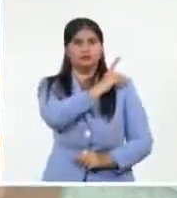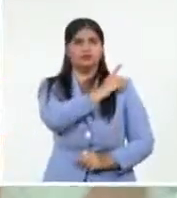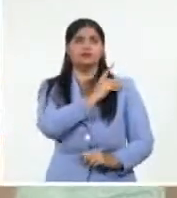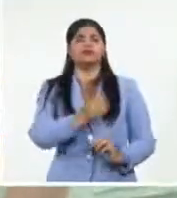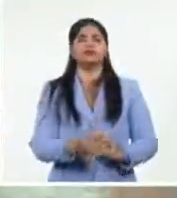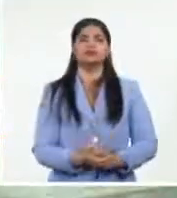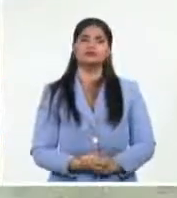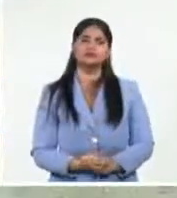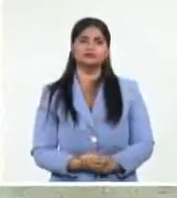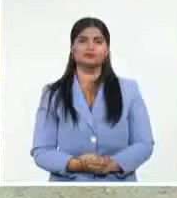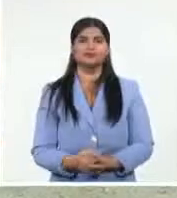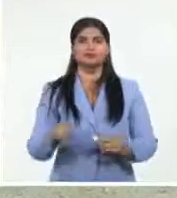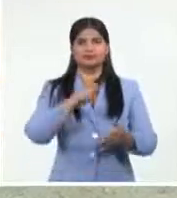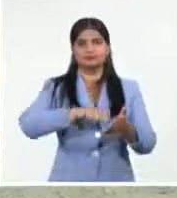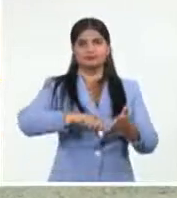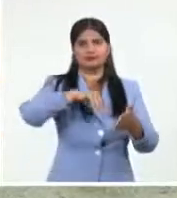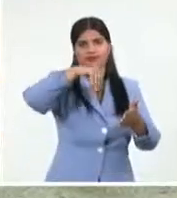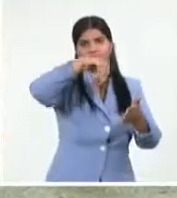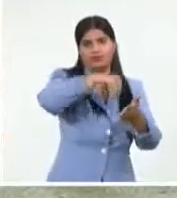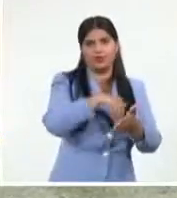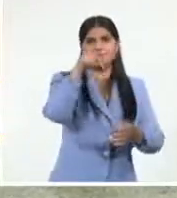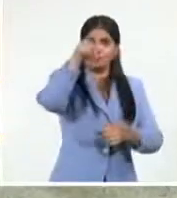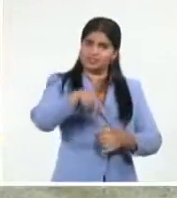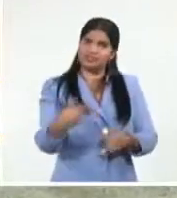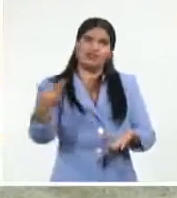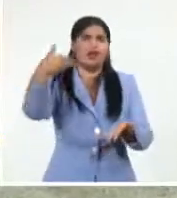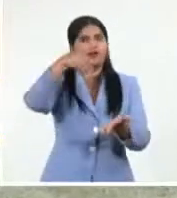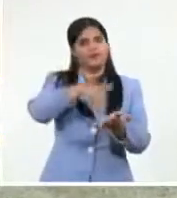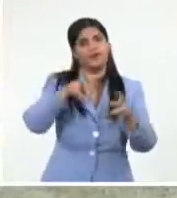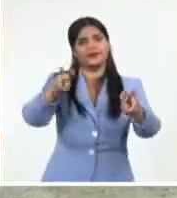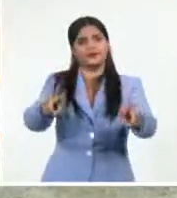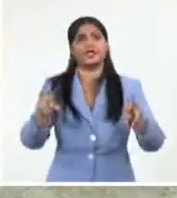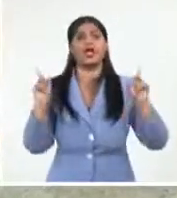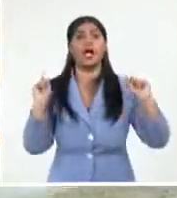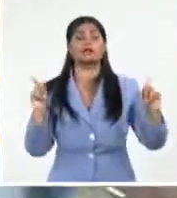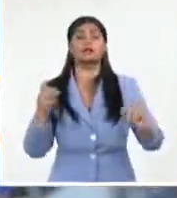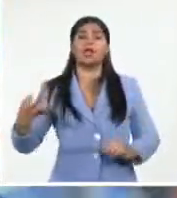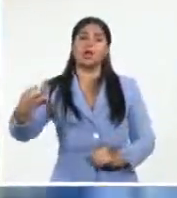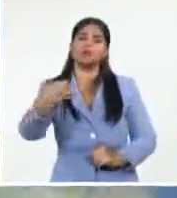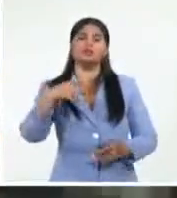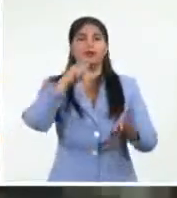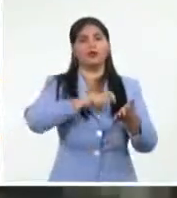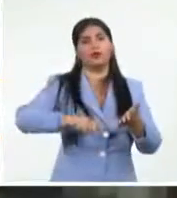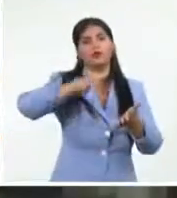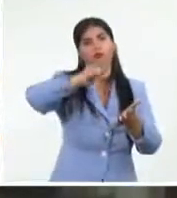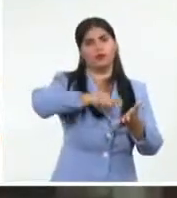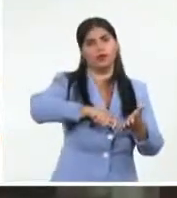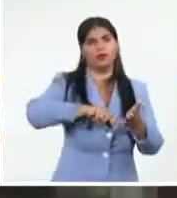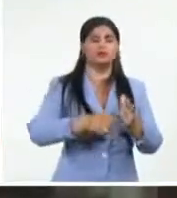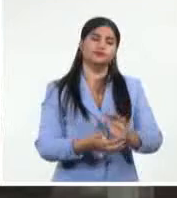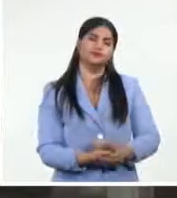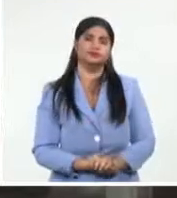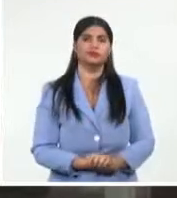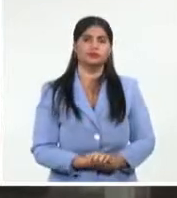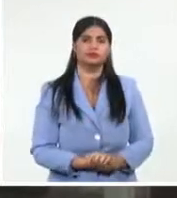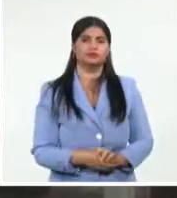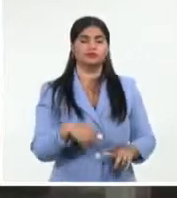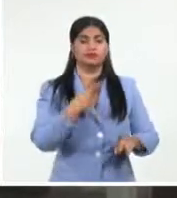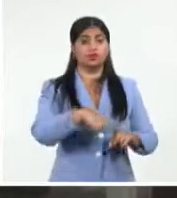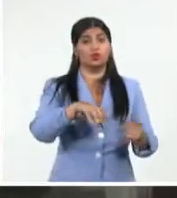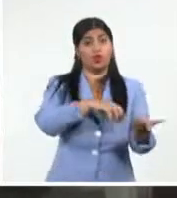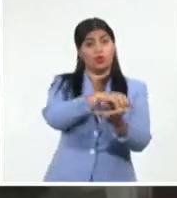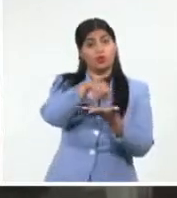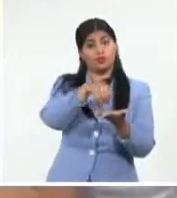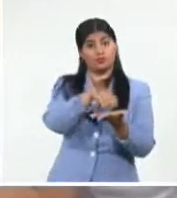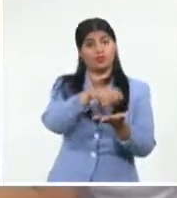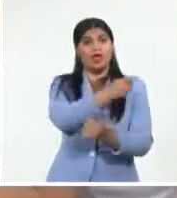de sus electores a quienes los representen en las asambleas municipales del Poder Popular. En este colegio, como en otros de la provincia, la afluencia del pueblo